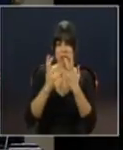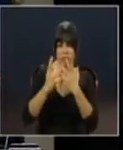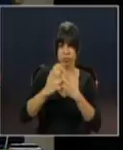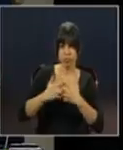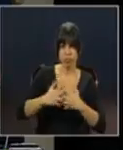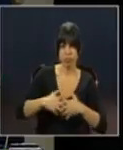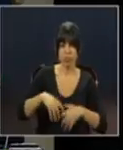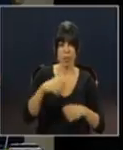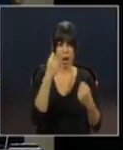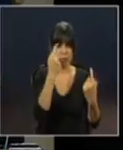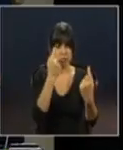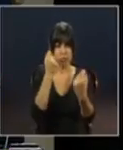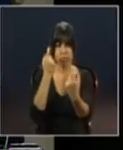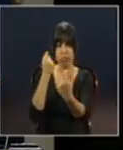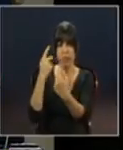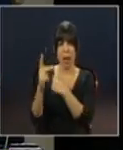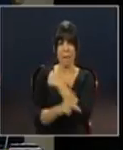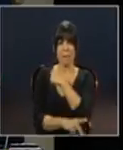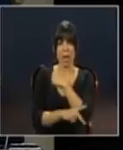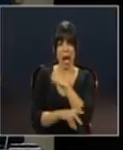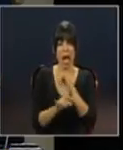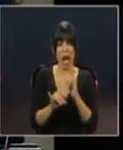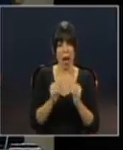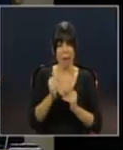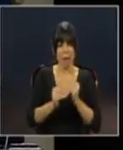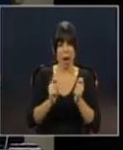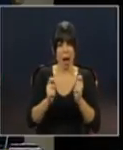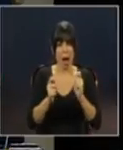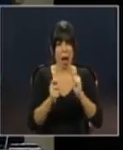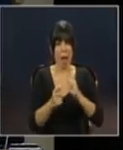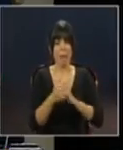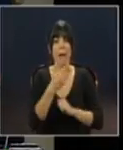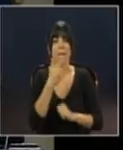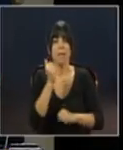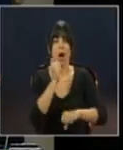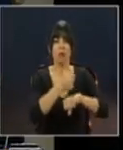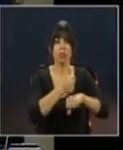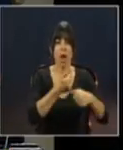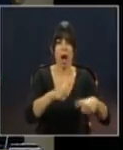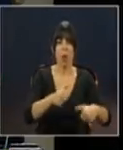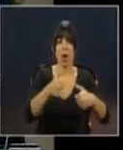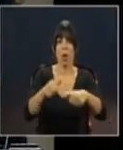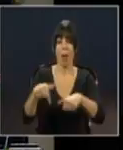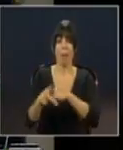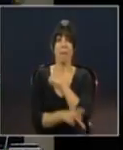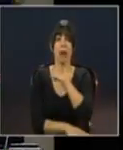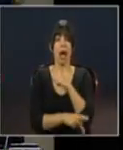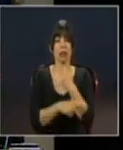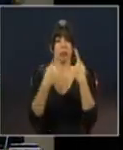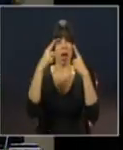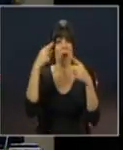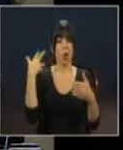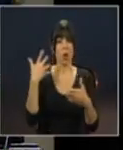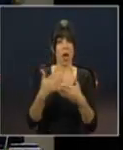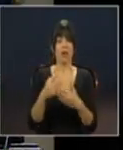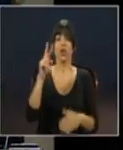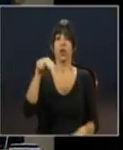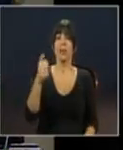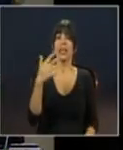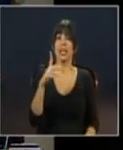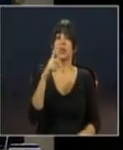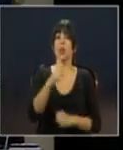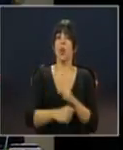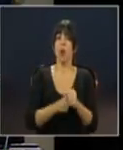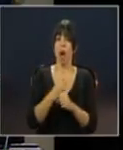y entendimiento nacional en donde han salido los mejores acuerdos que ha alcanzado este país. El 2015 fue un